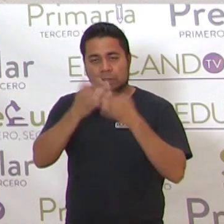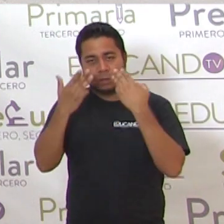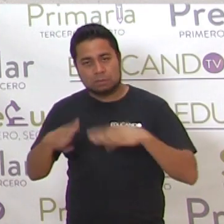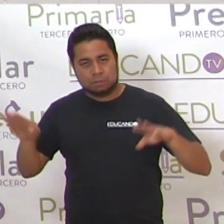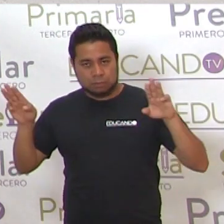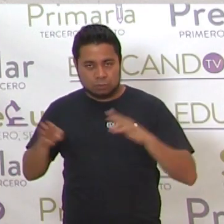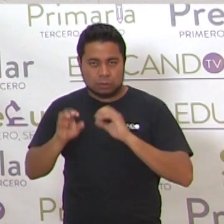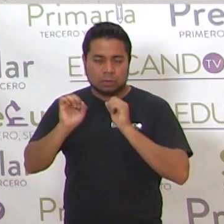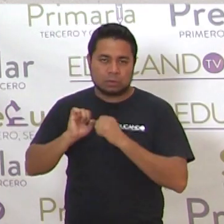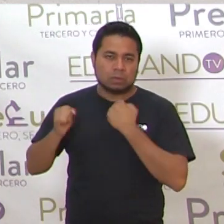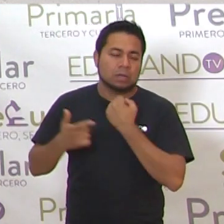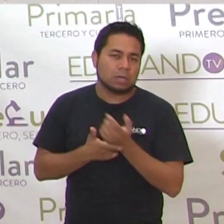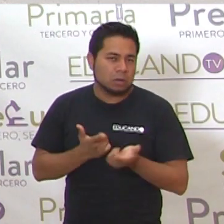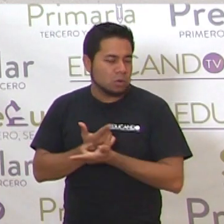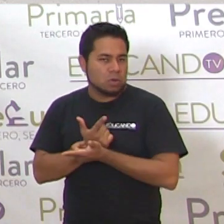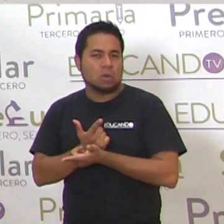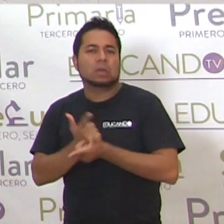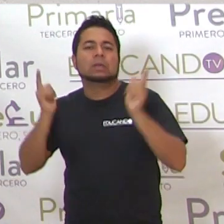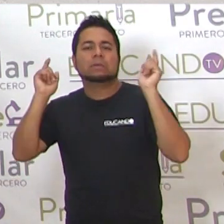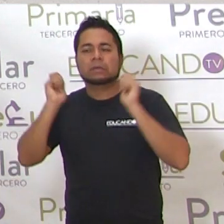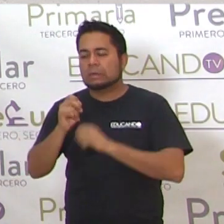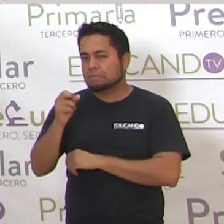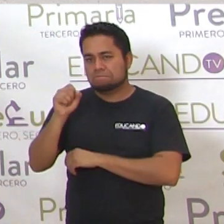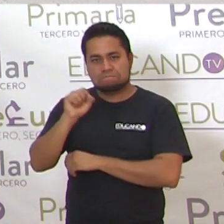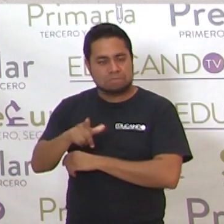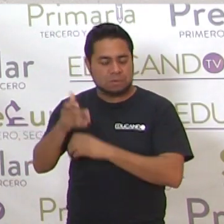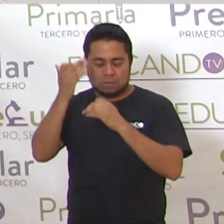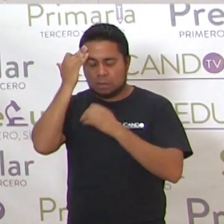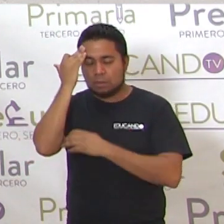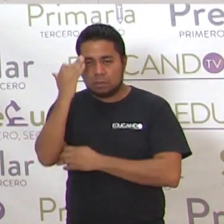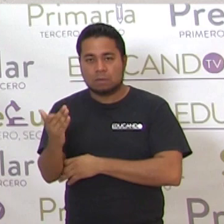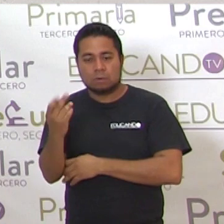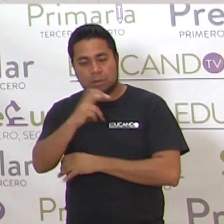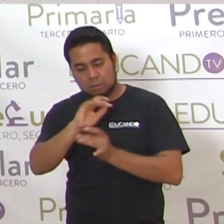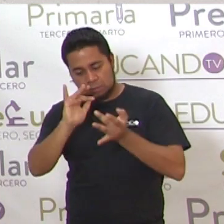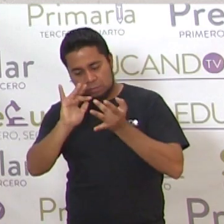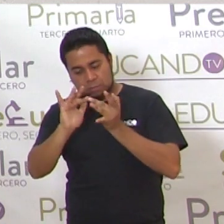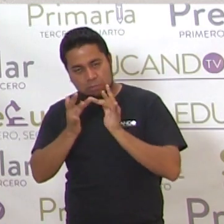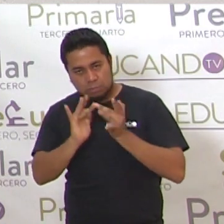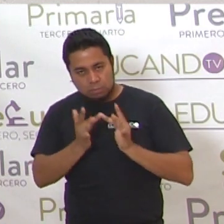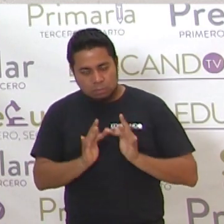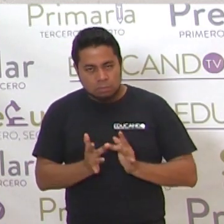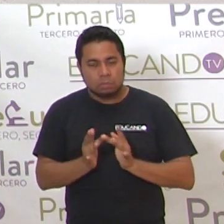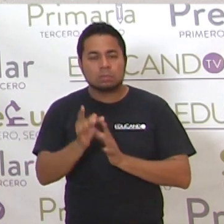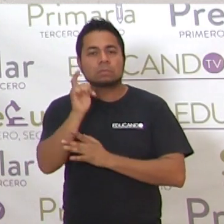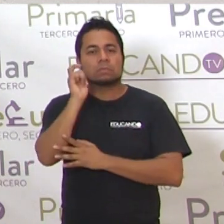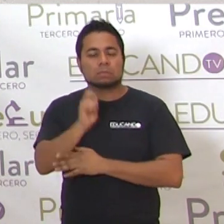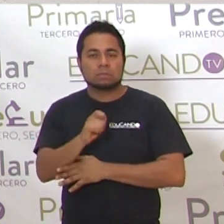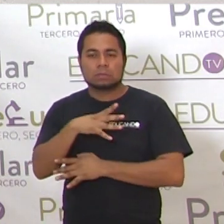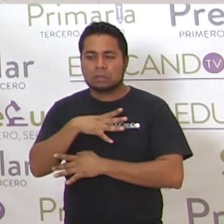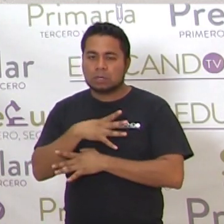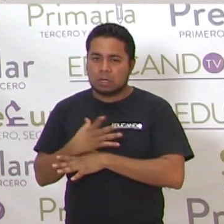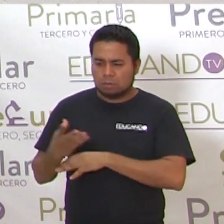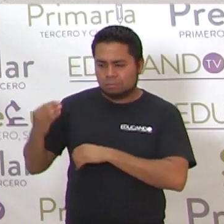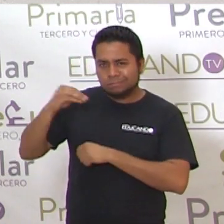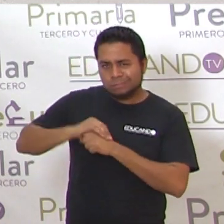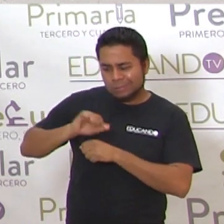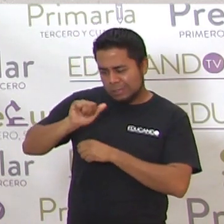o lo que tú quieras de forma instantánea estas redes sociales son aplicaciones